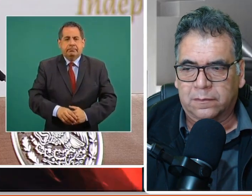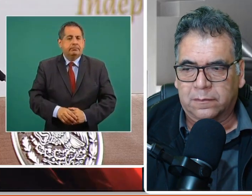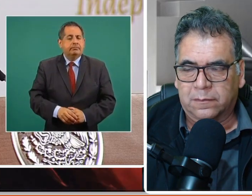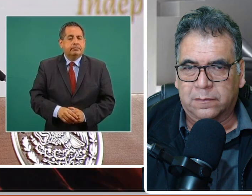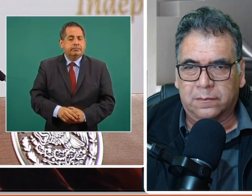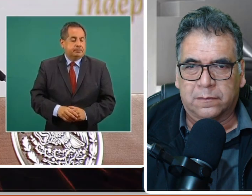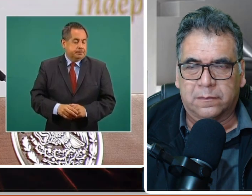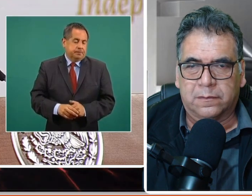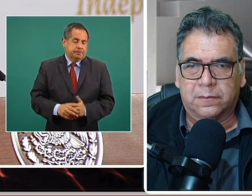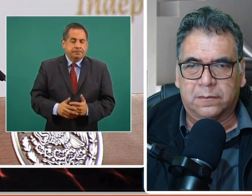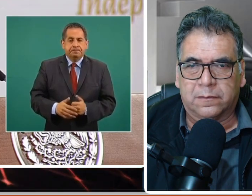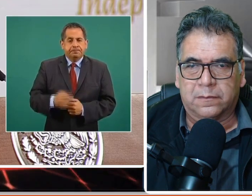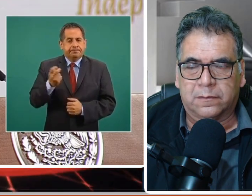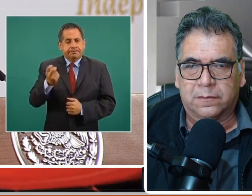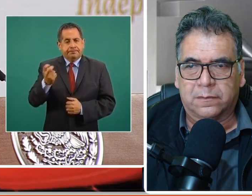Entonces, por eso